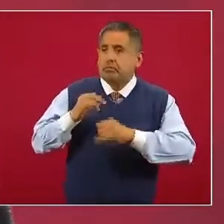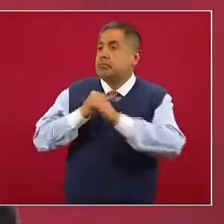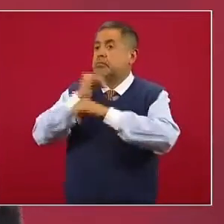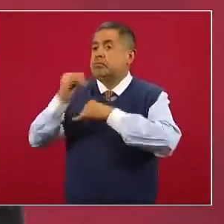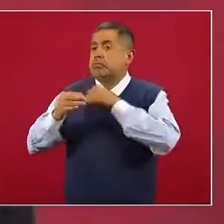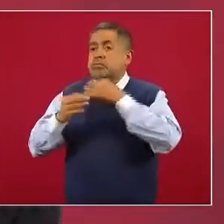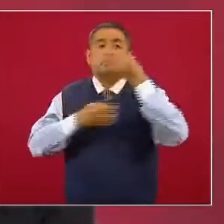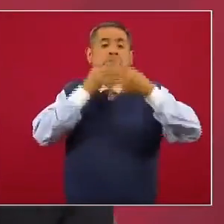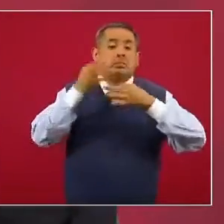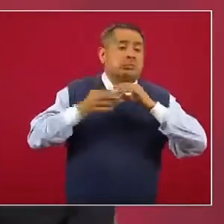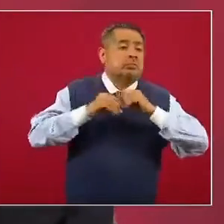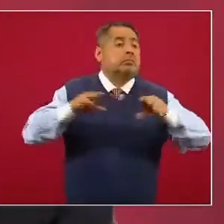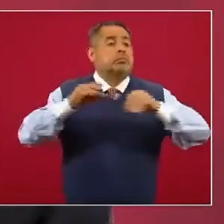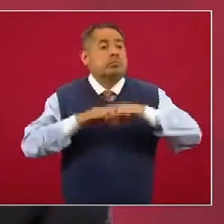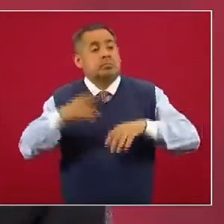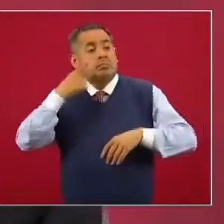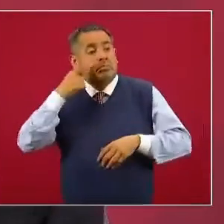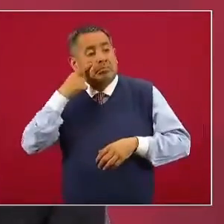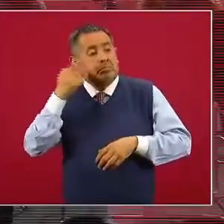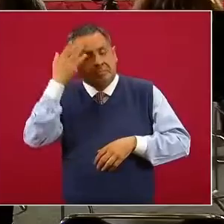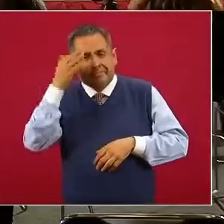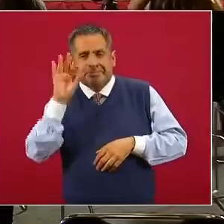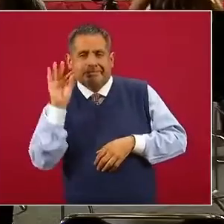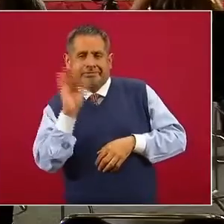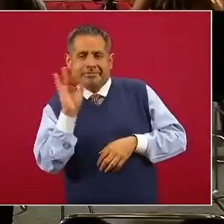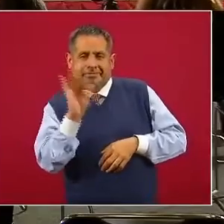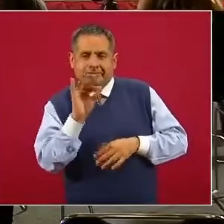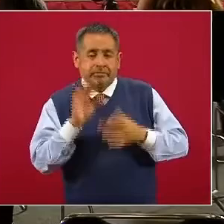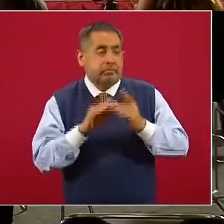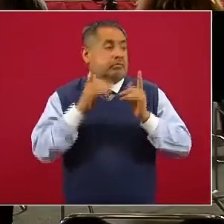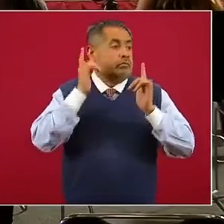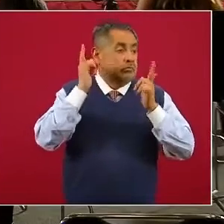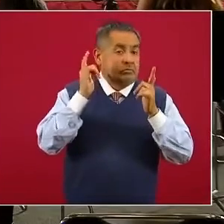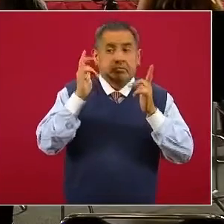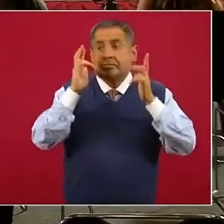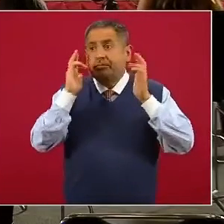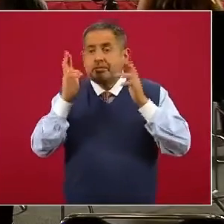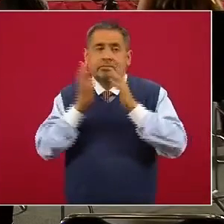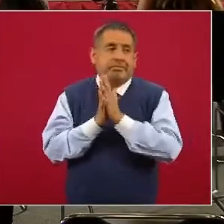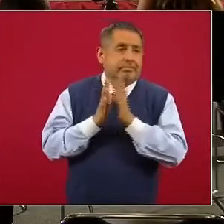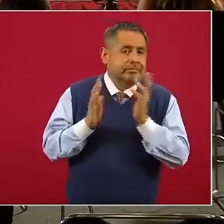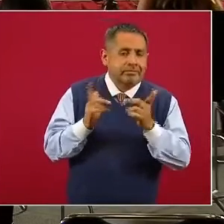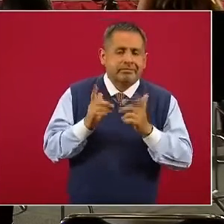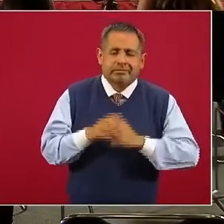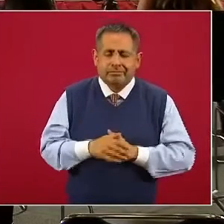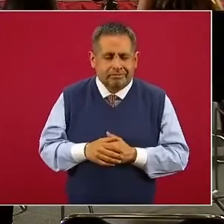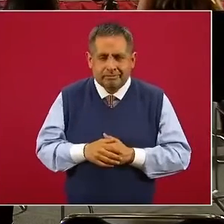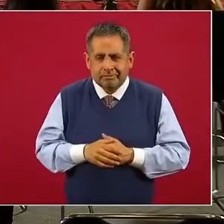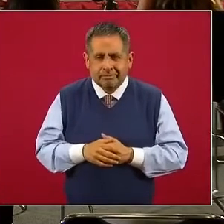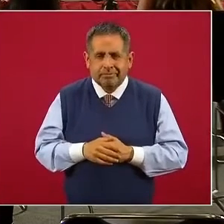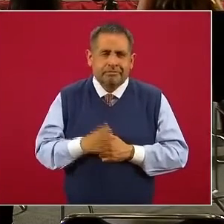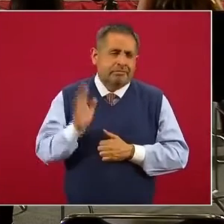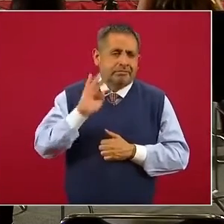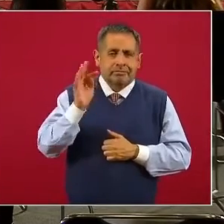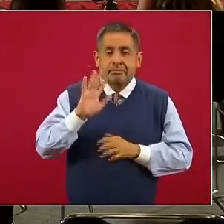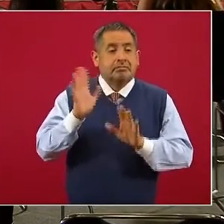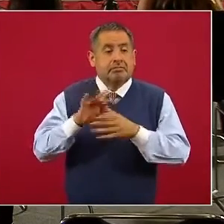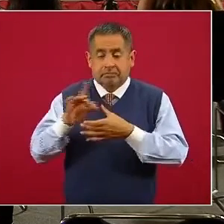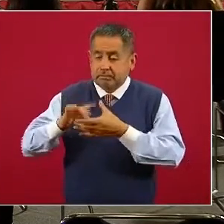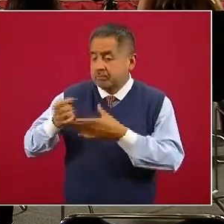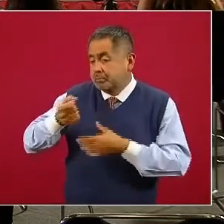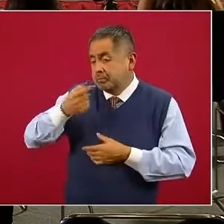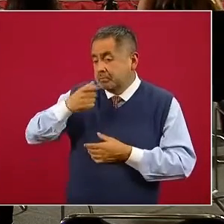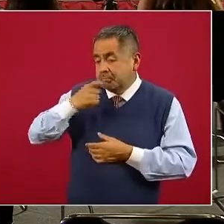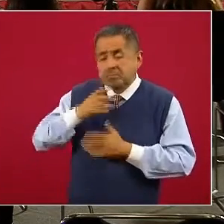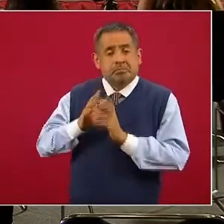que de repente posicionan en la conciencia del público la esperanza de que hay una medicina, de que hay